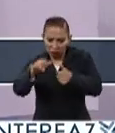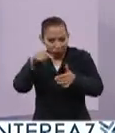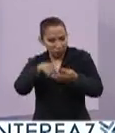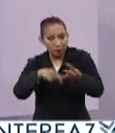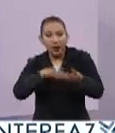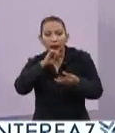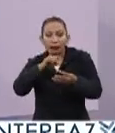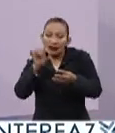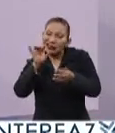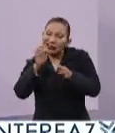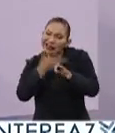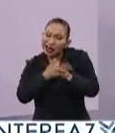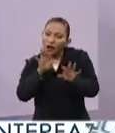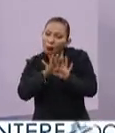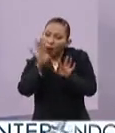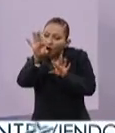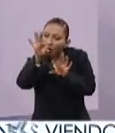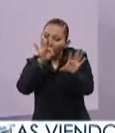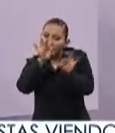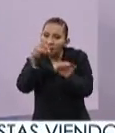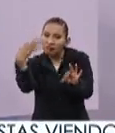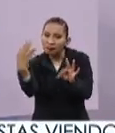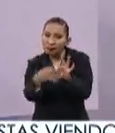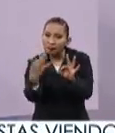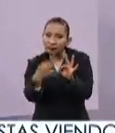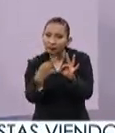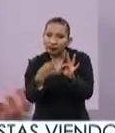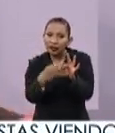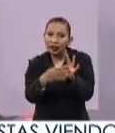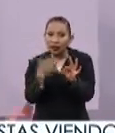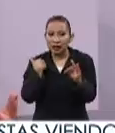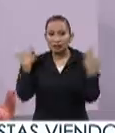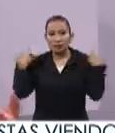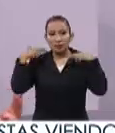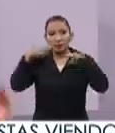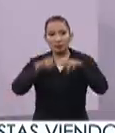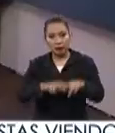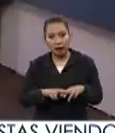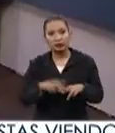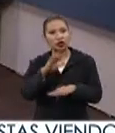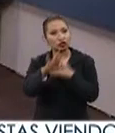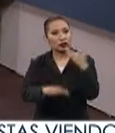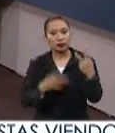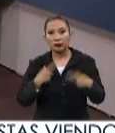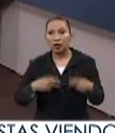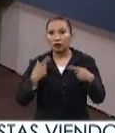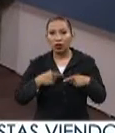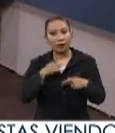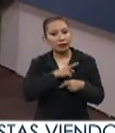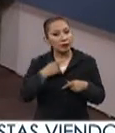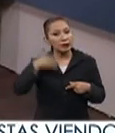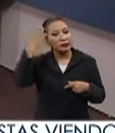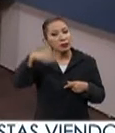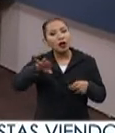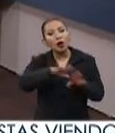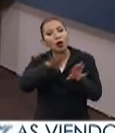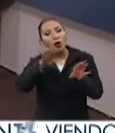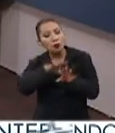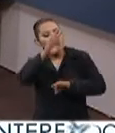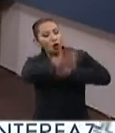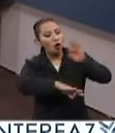tienen especificaciones pues precisas y pues los maestros y toda la sociedad en general tienen que estar enterados de